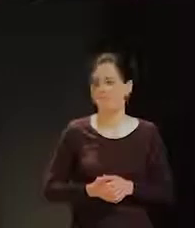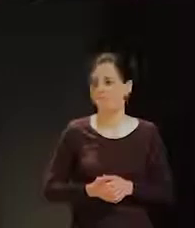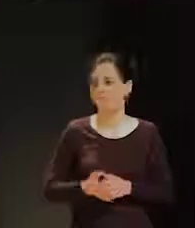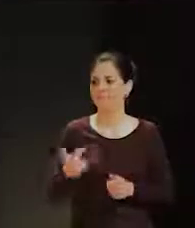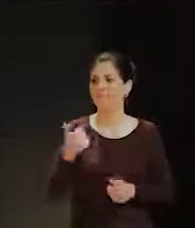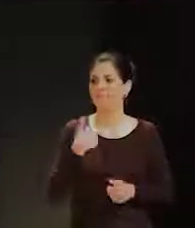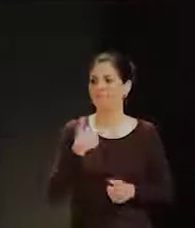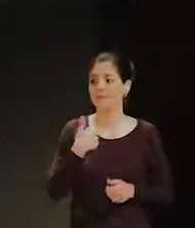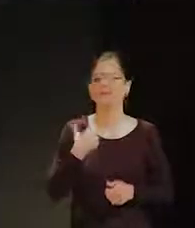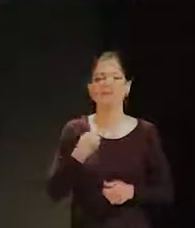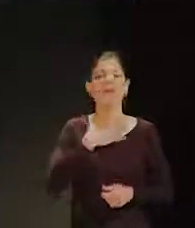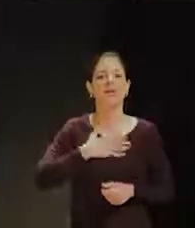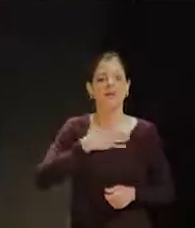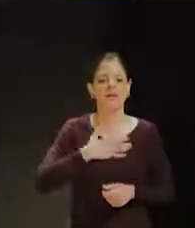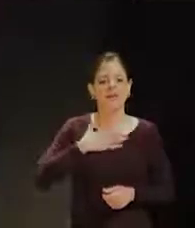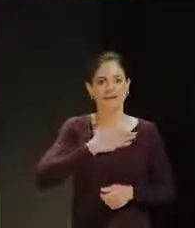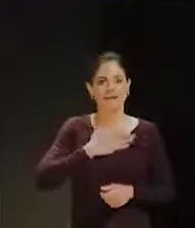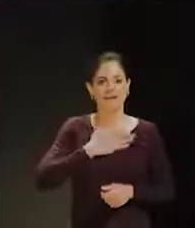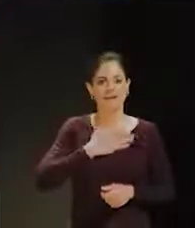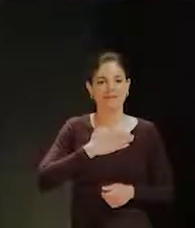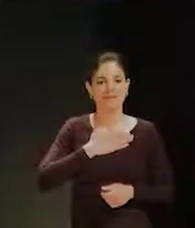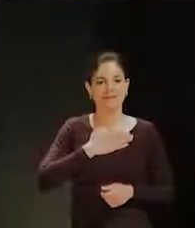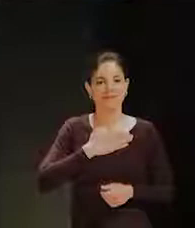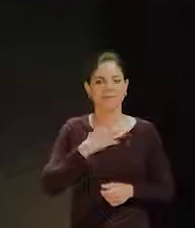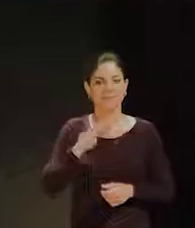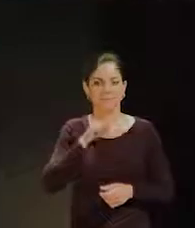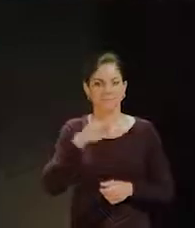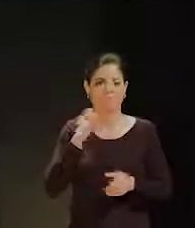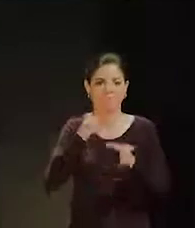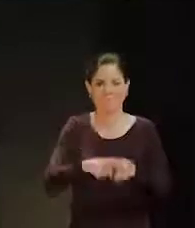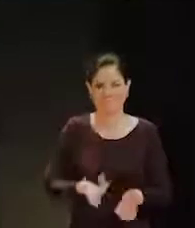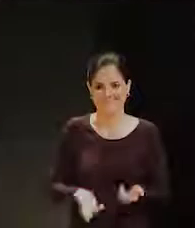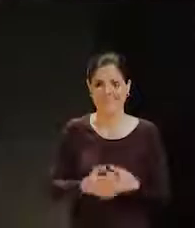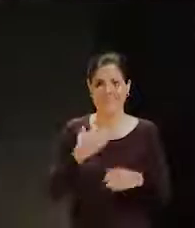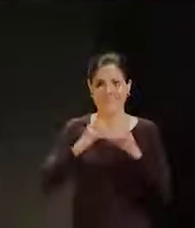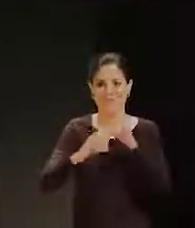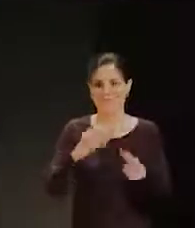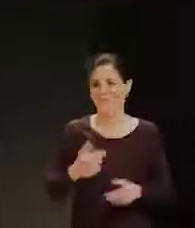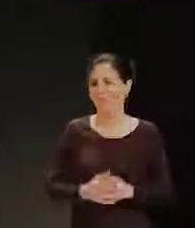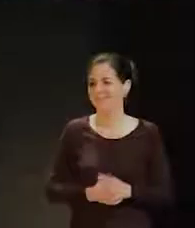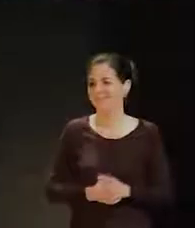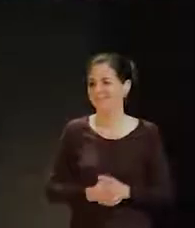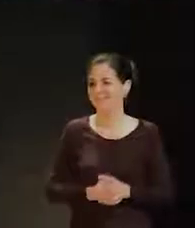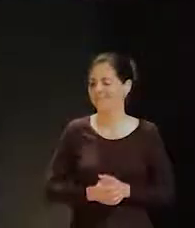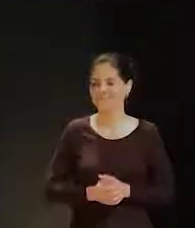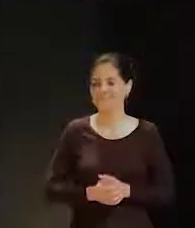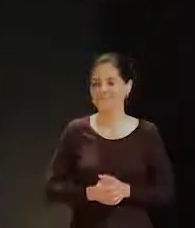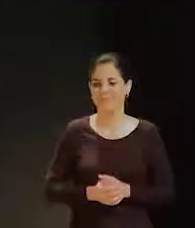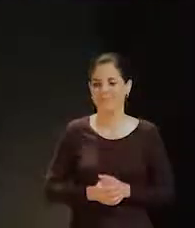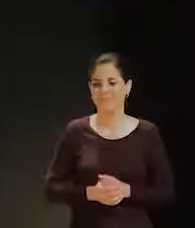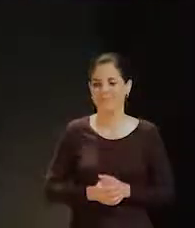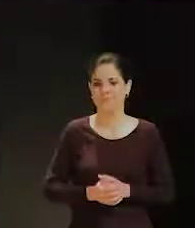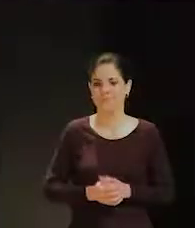muy encantada de compartir con Chiara. Hombre, con Chiara.